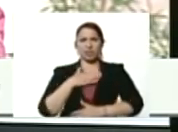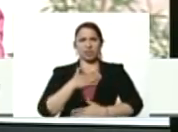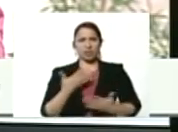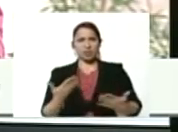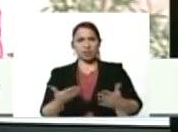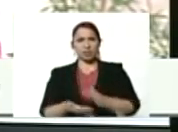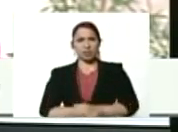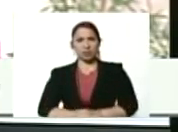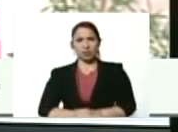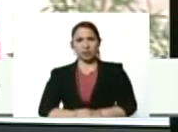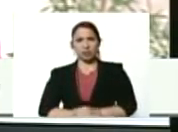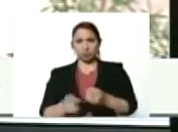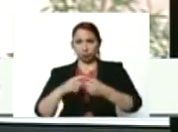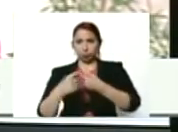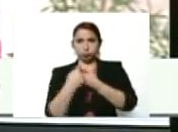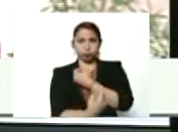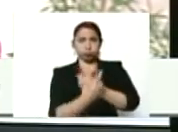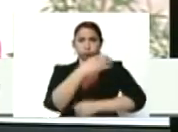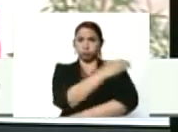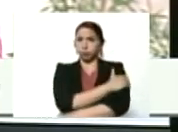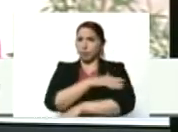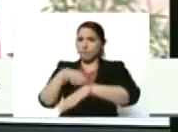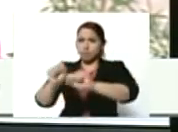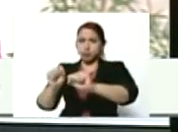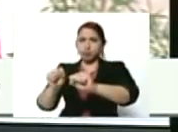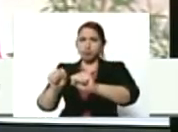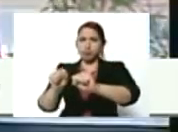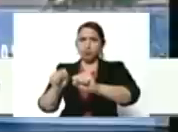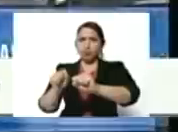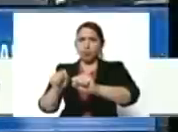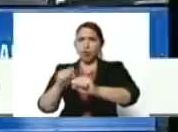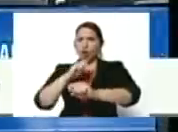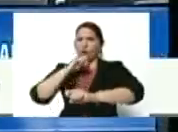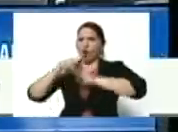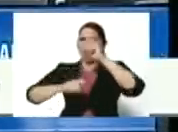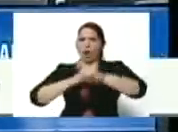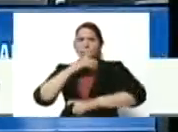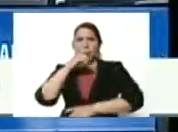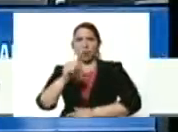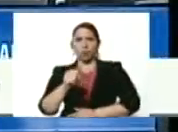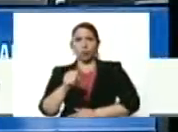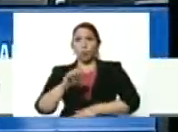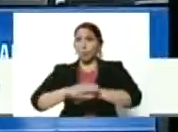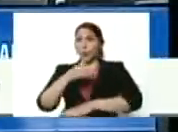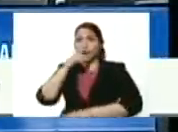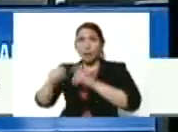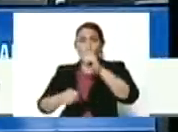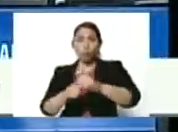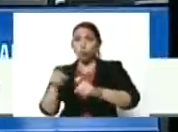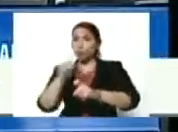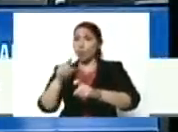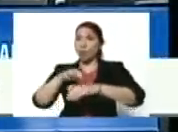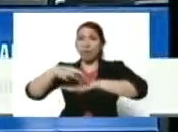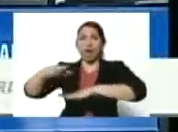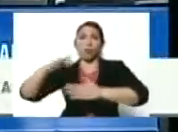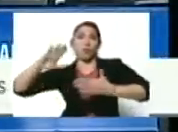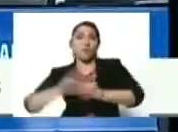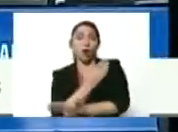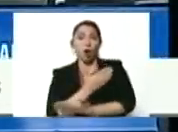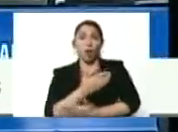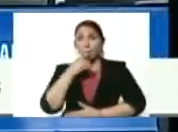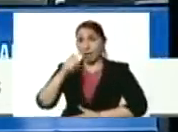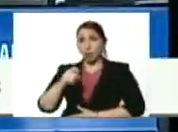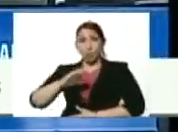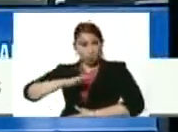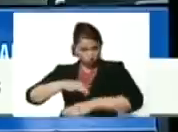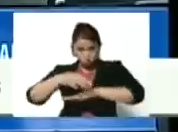de sectores de la derecha, del imperialismo. Odian a Maduro porque Maduro no se ha dejado derrocar. Si Maduro se